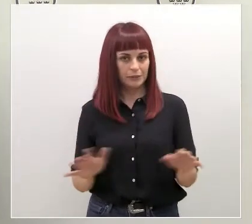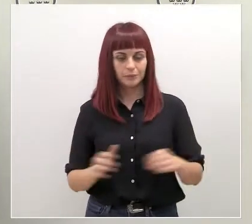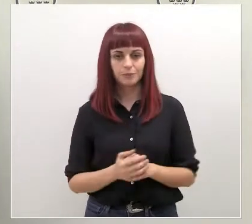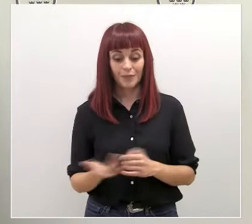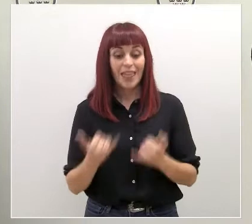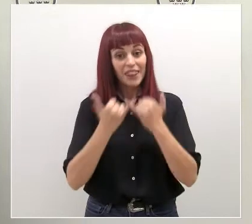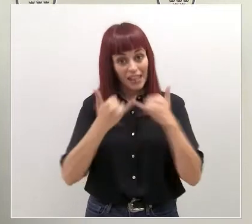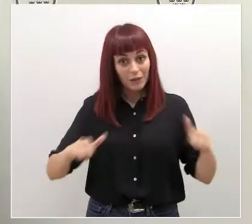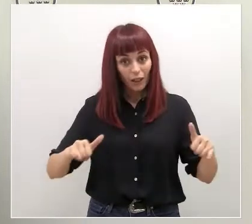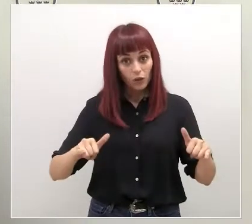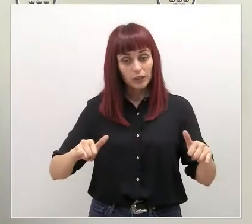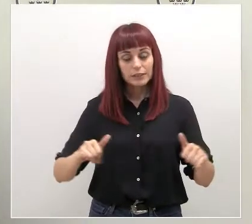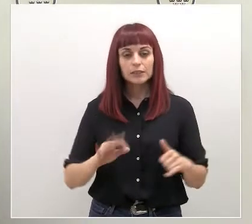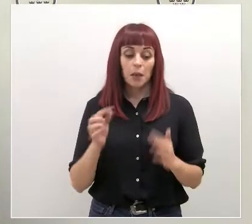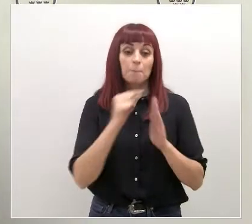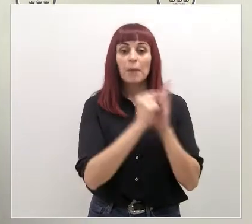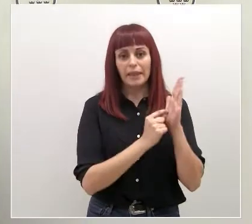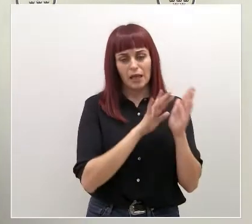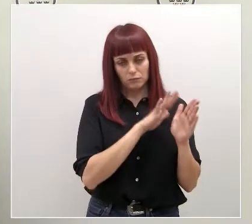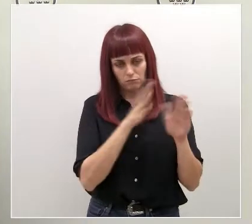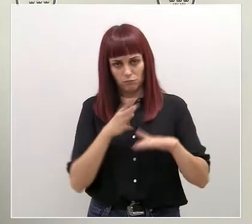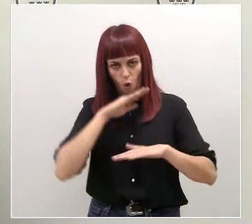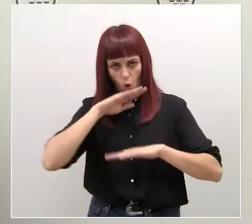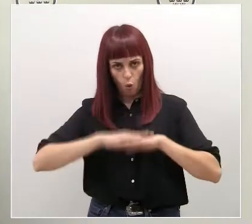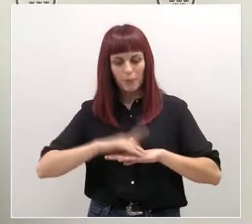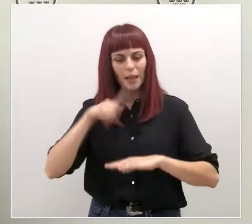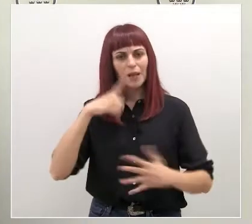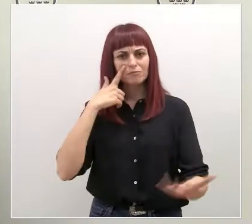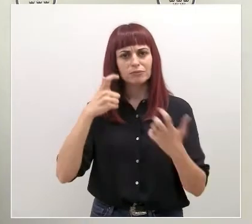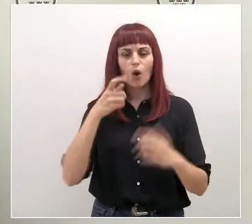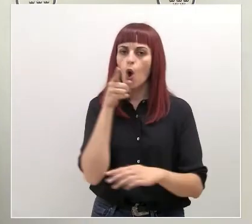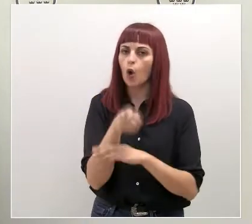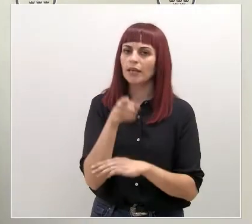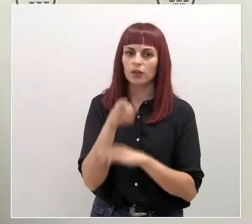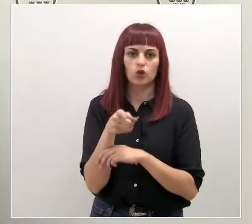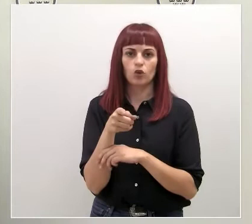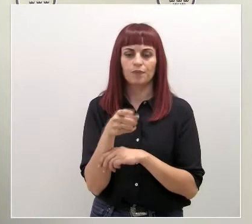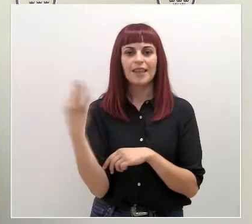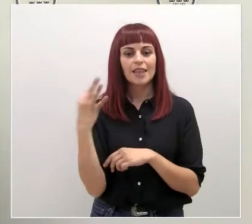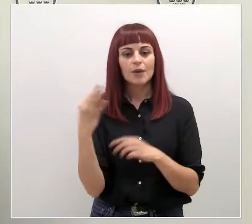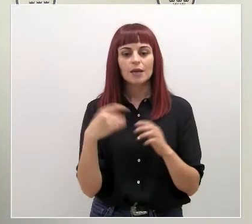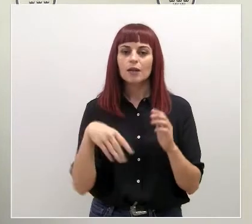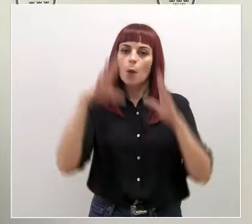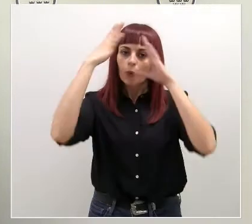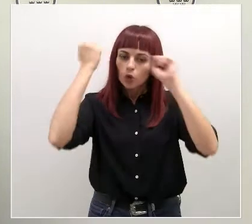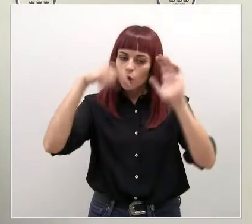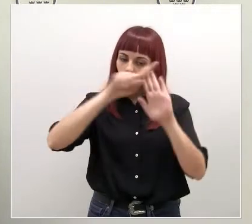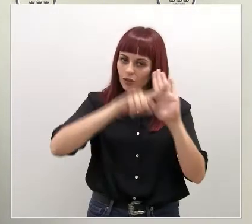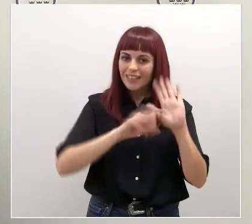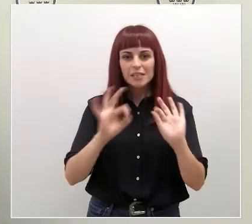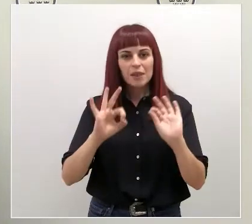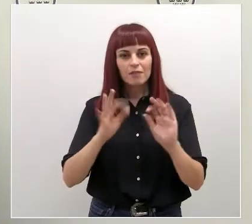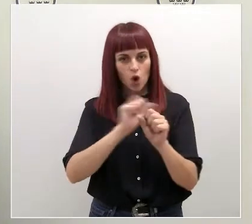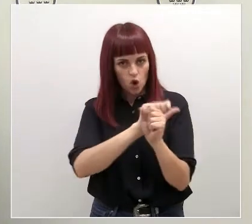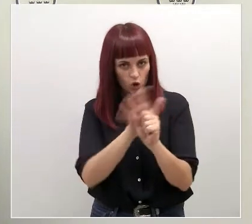estas celebraciones, entre otras medidas a cumplir, destacamos la obligatoriedad de disponer de un protocolo específico COVID,